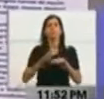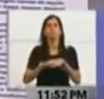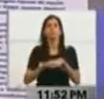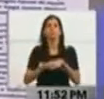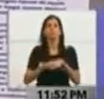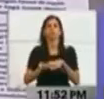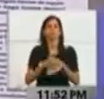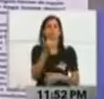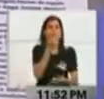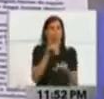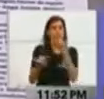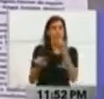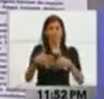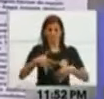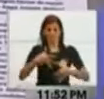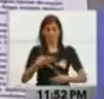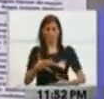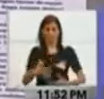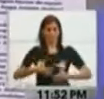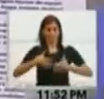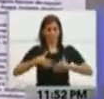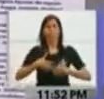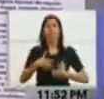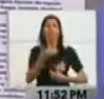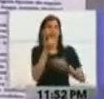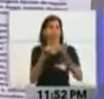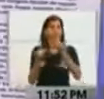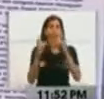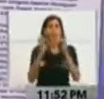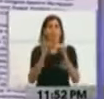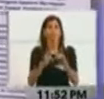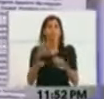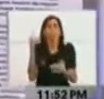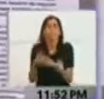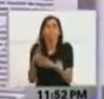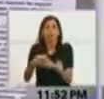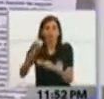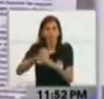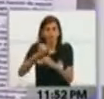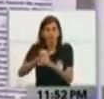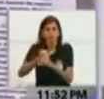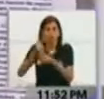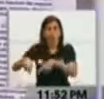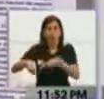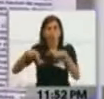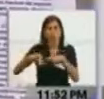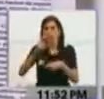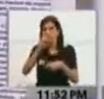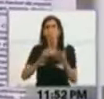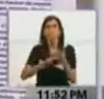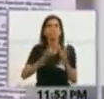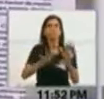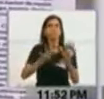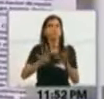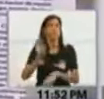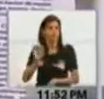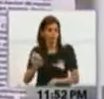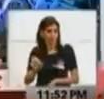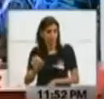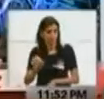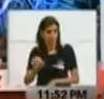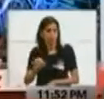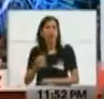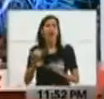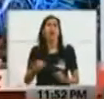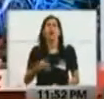caminos equivocados que pudieran amenazar la existencia misma de la agricultura nacional. Año 90. Y vienen ahorita a hablar.